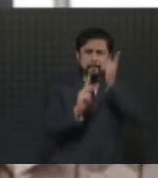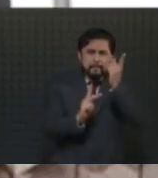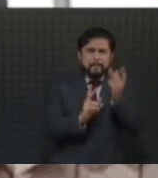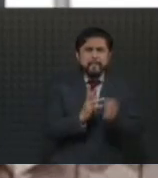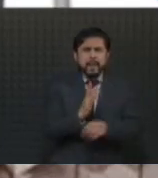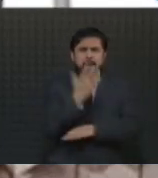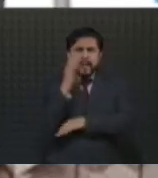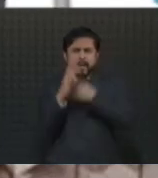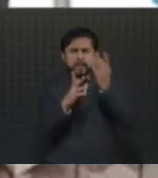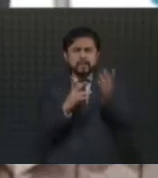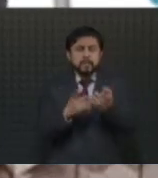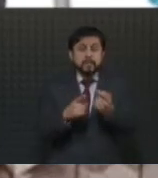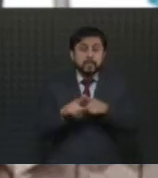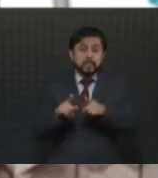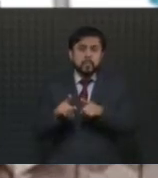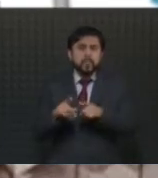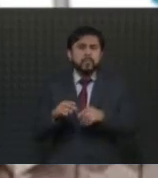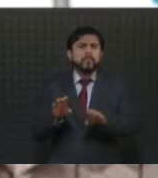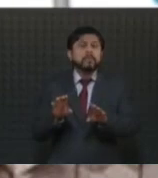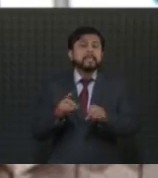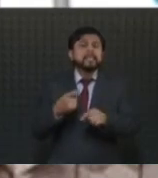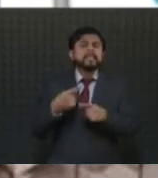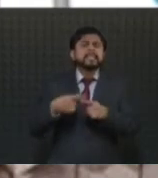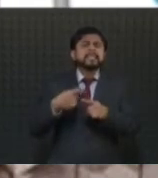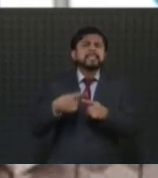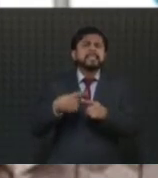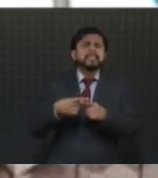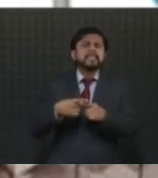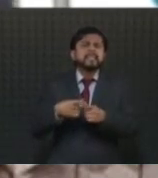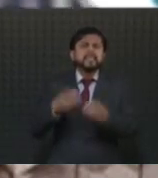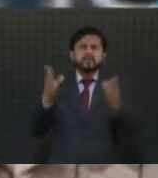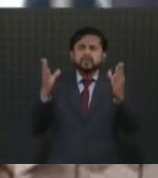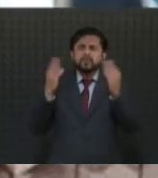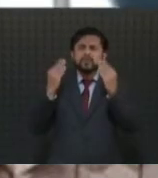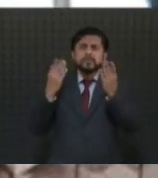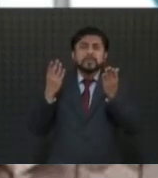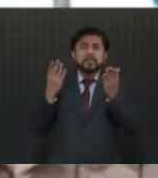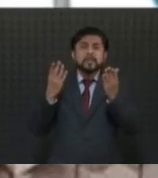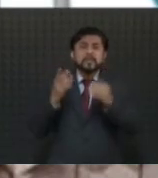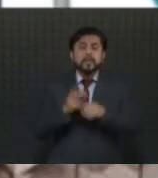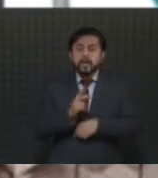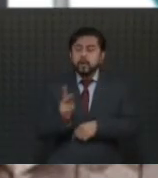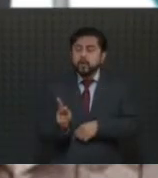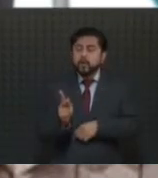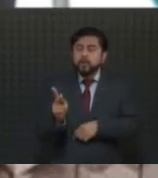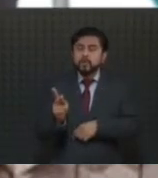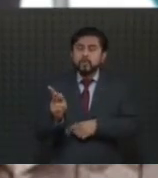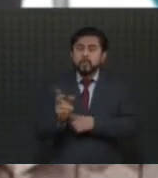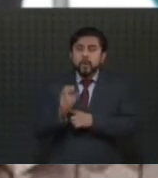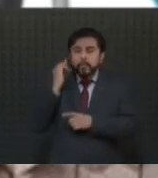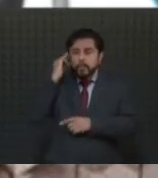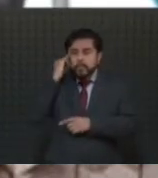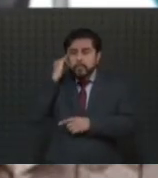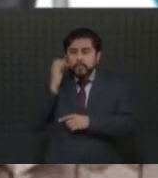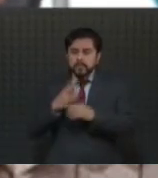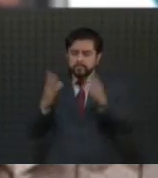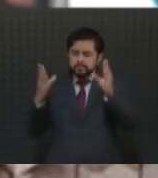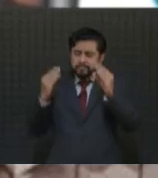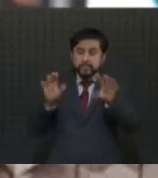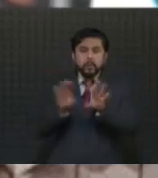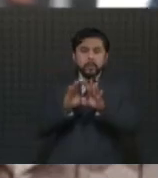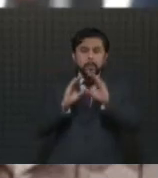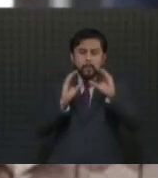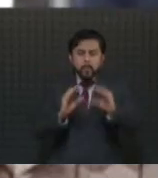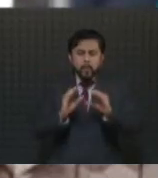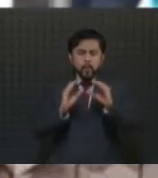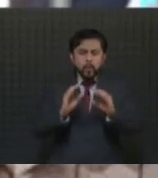porque si alguien nos puede enseñar cómo se cuida a este planeta, son nuestros pueblos originarios, y es precisamente lo que debemos